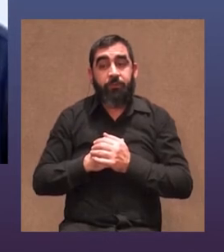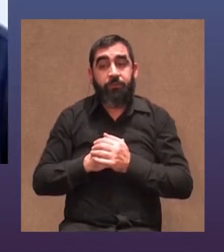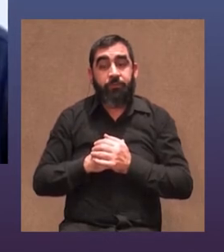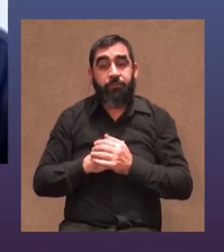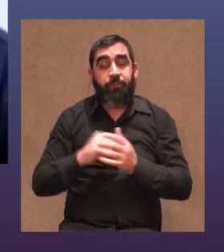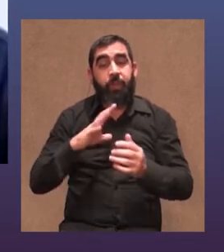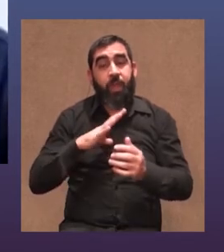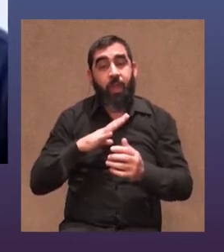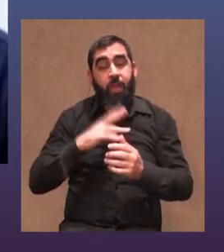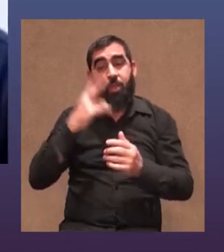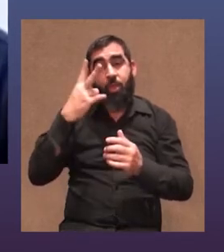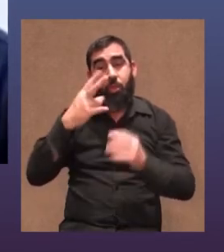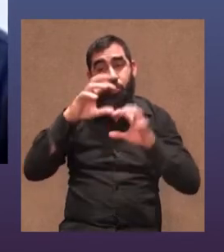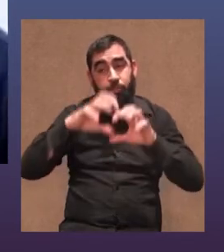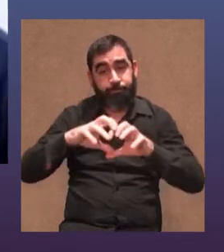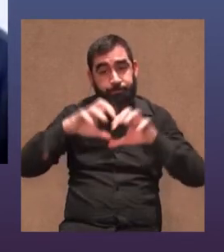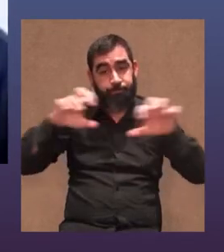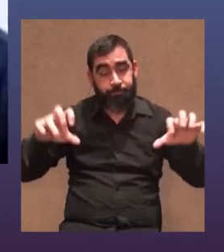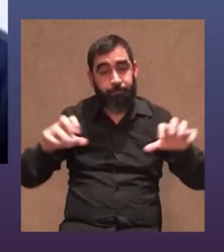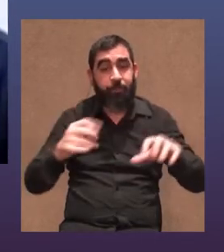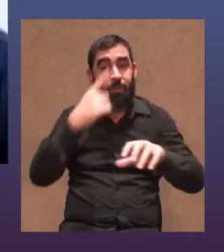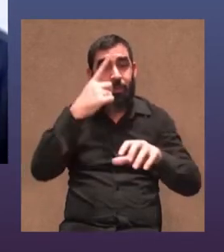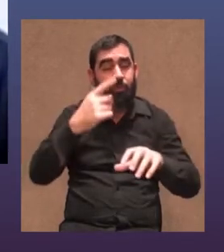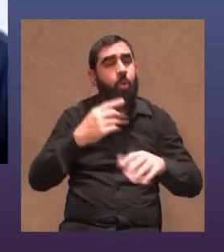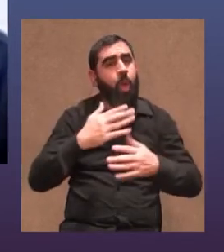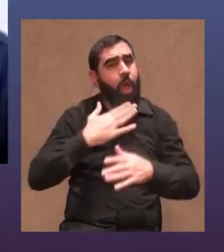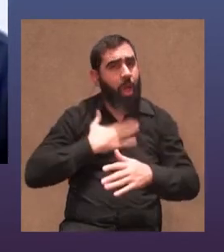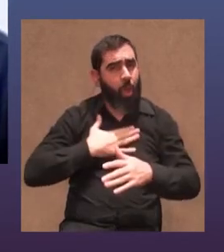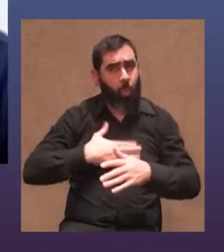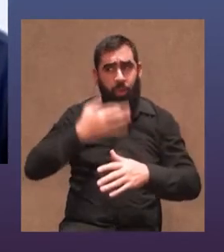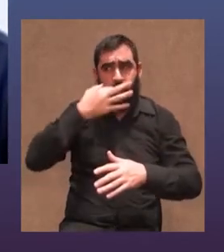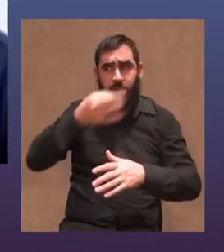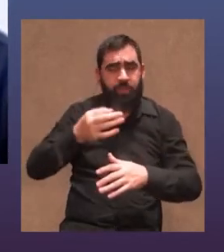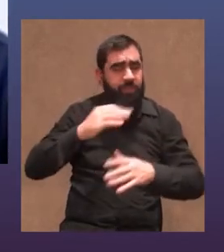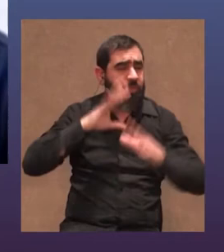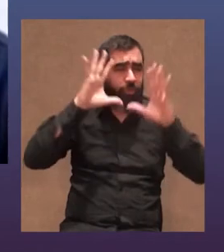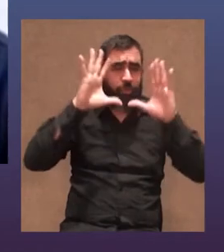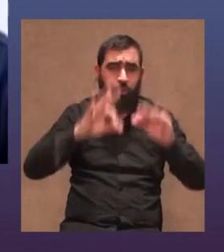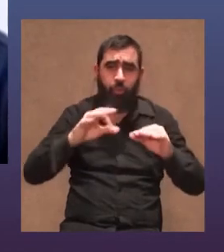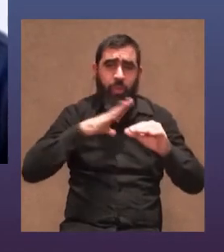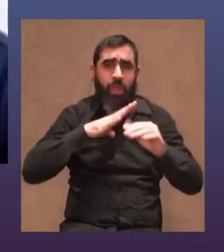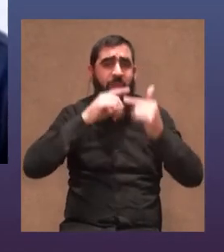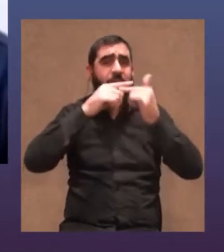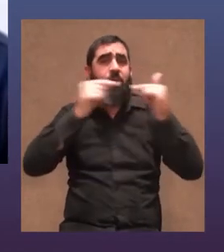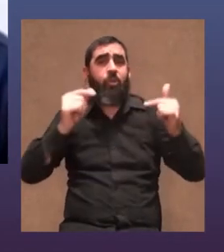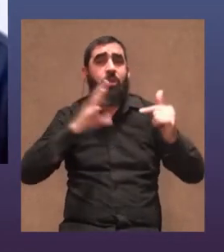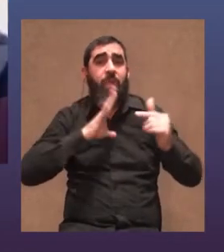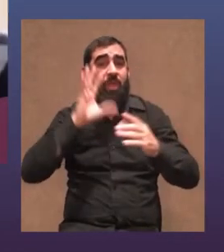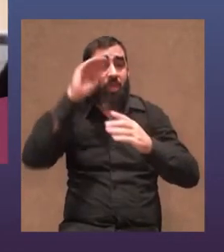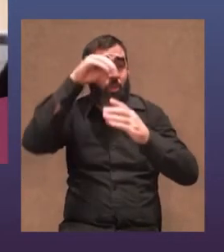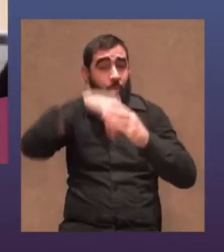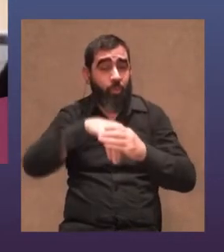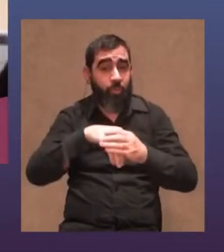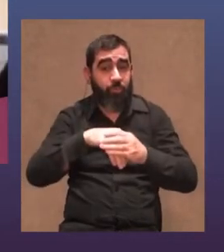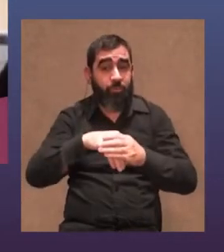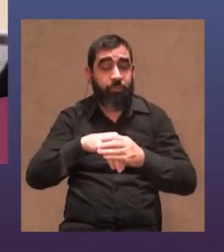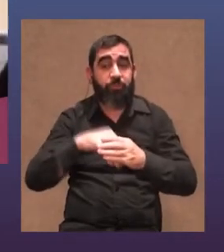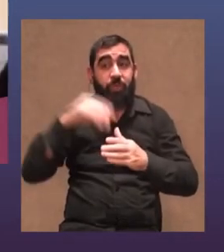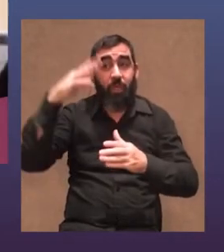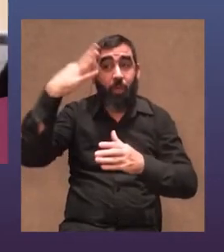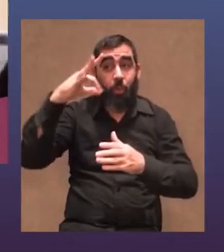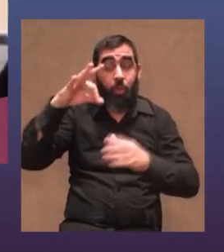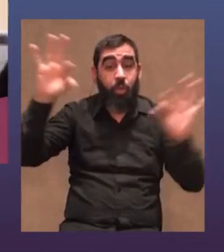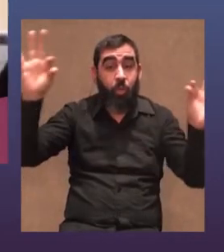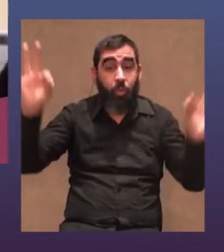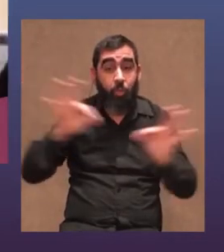Hay como dos partes, una más comparto mucho de lo que dice Claudia de todo lo fenomenológico que tiene, o sea, somos los únicos músicos